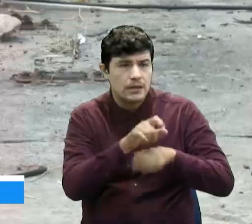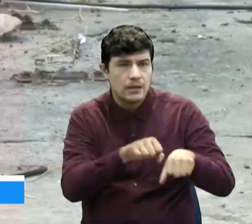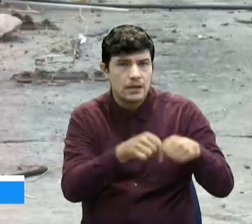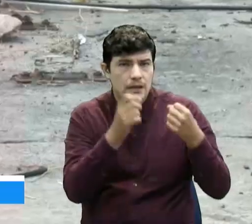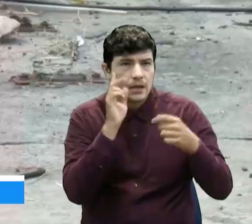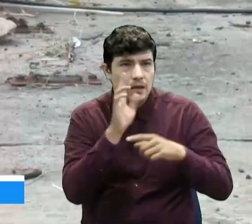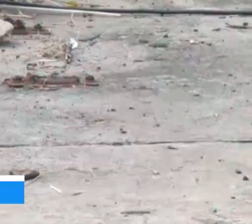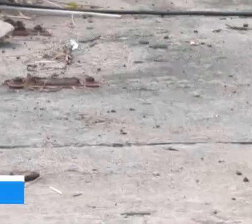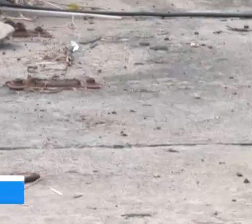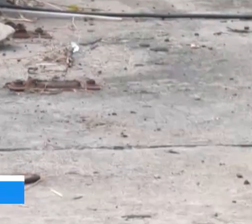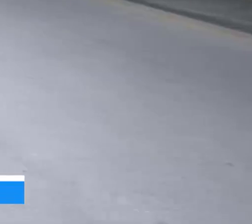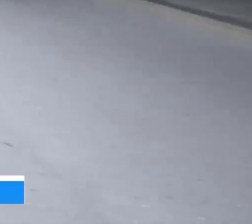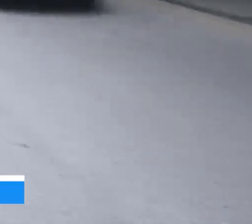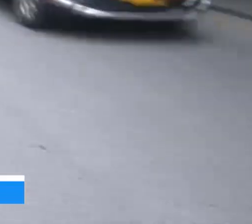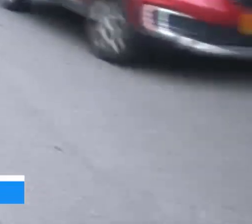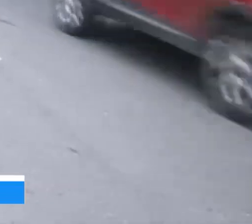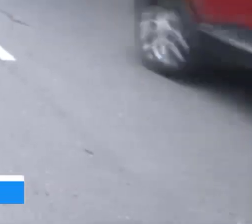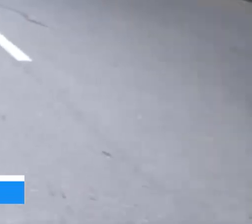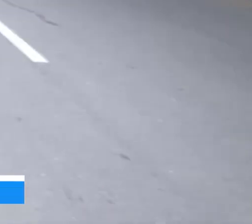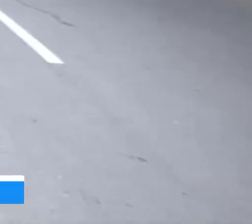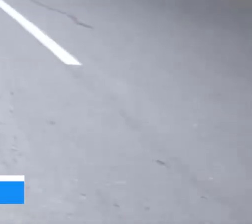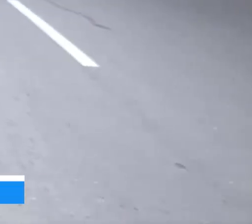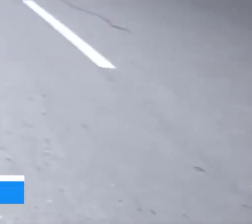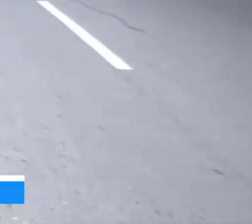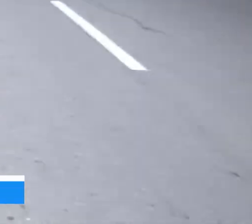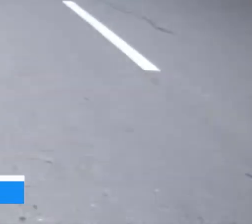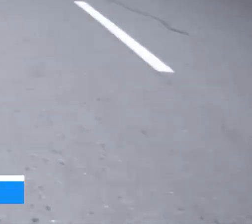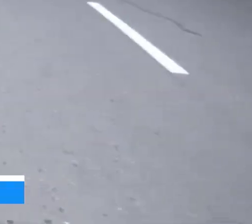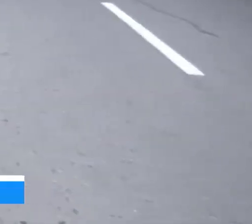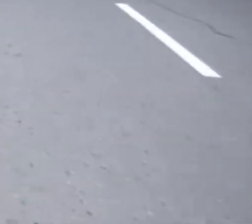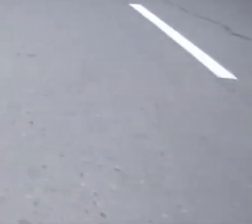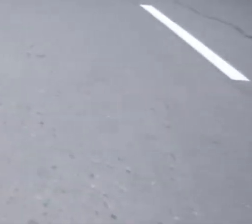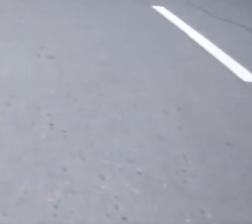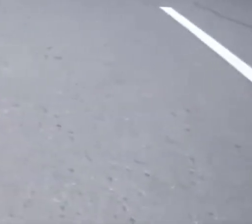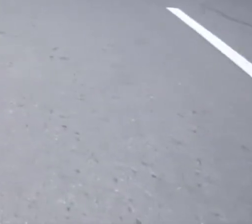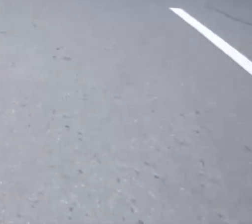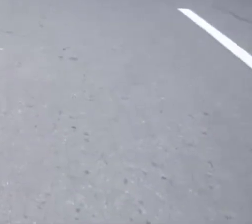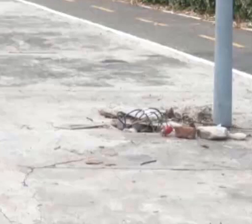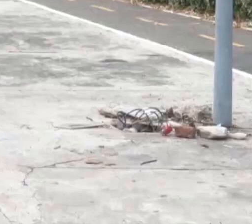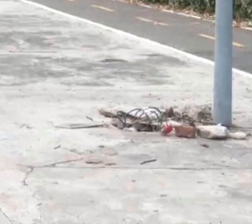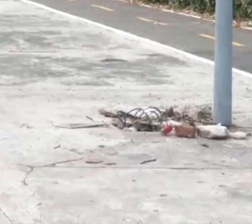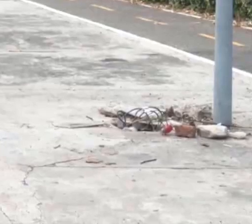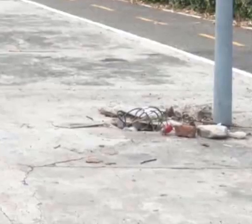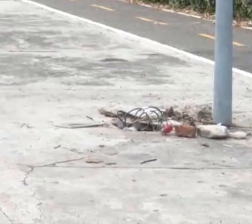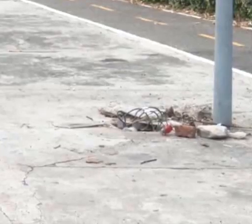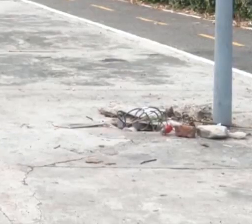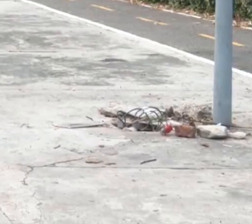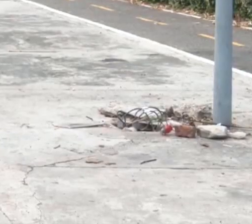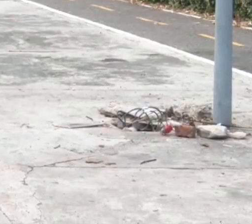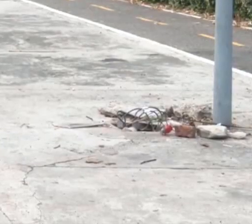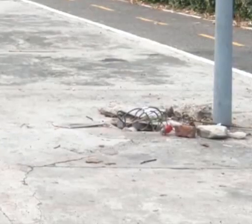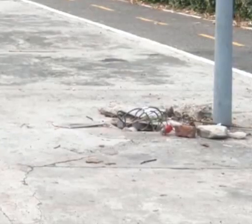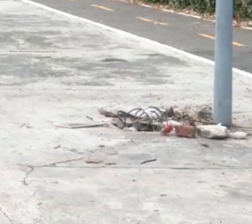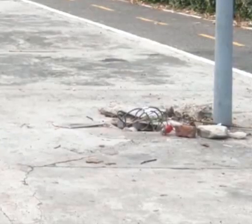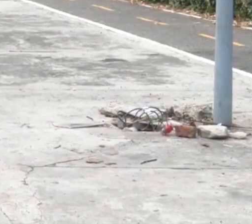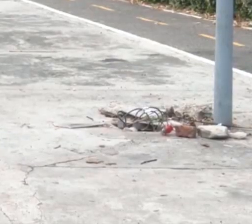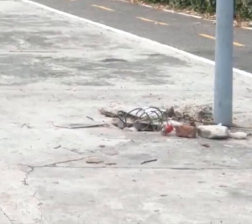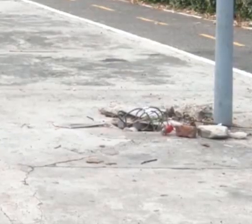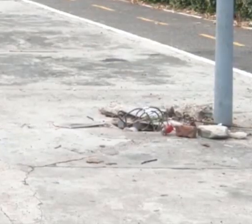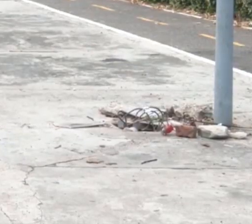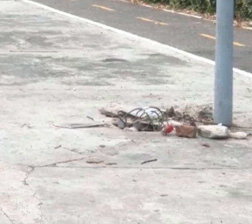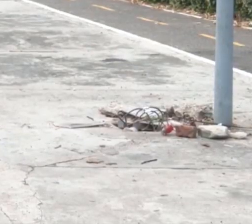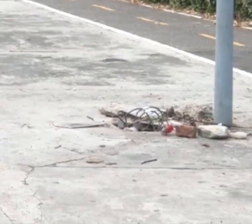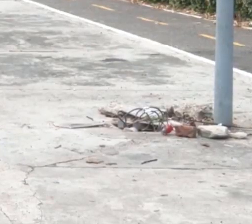encuentra esta zona popular y turística de la ciudad. Además, el aumento de habitantes de calles sobre este borde genera mayor inseguridad